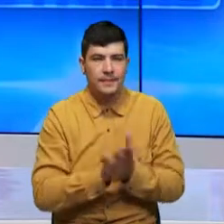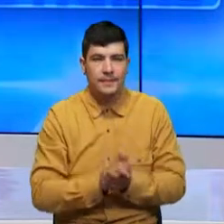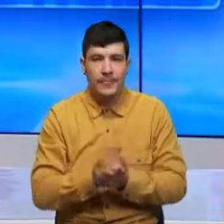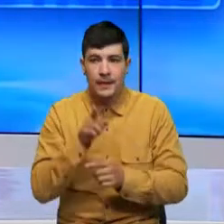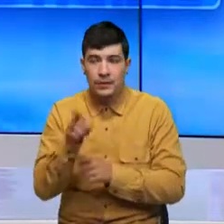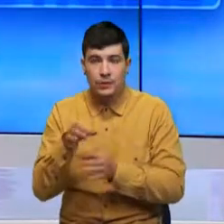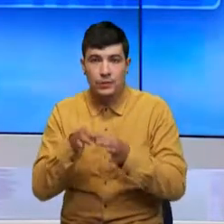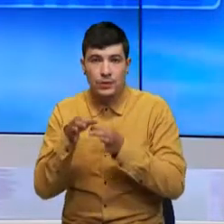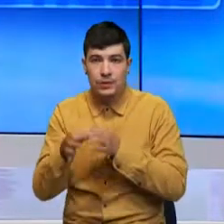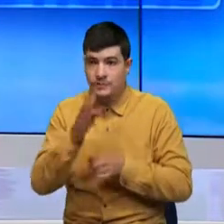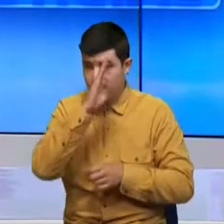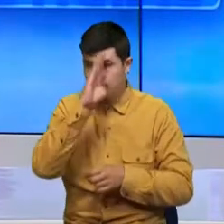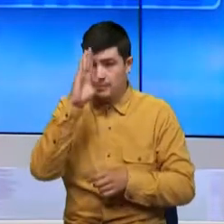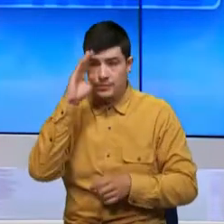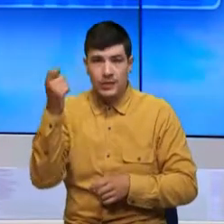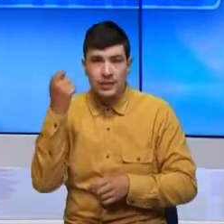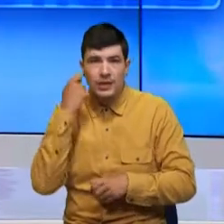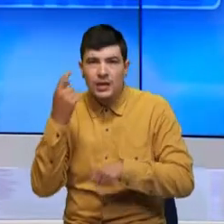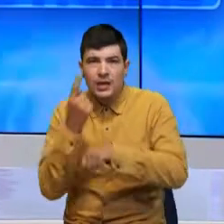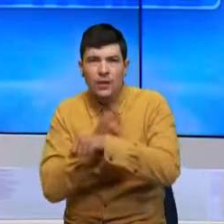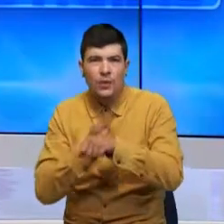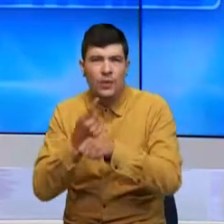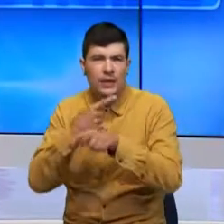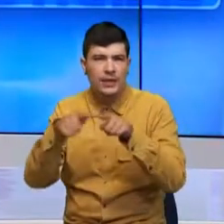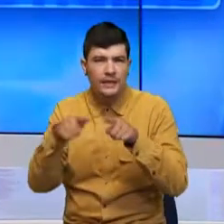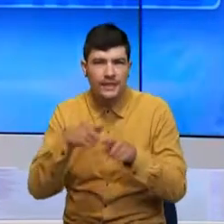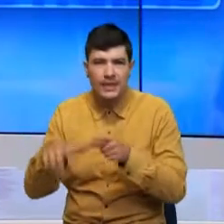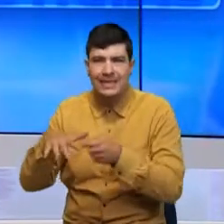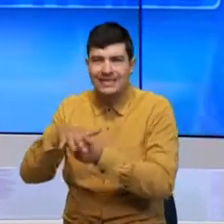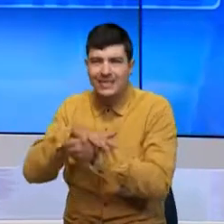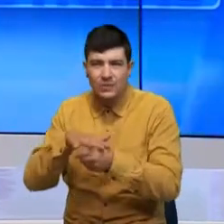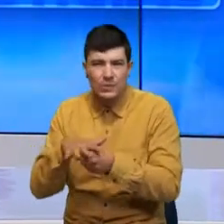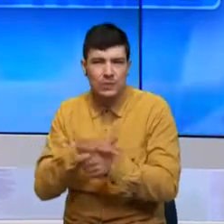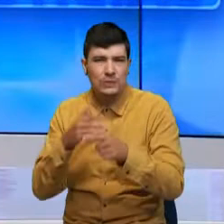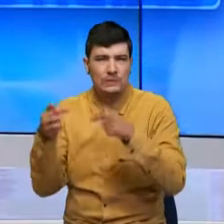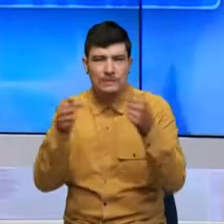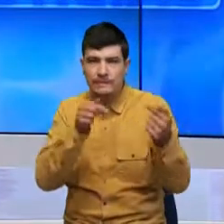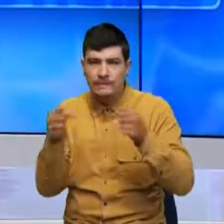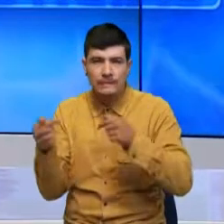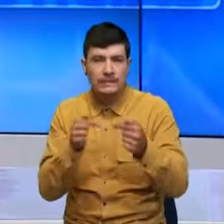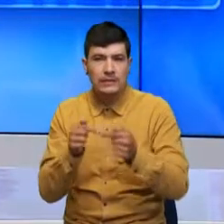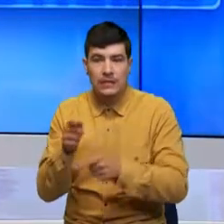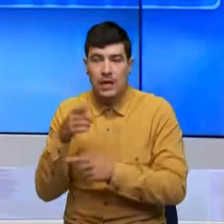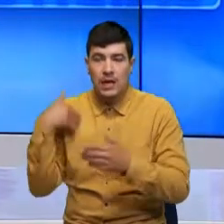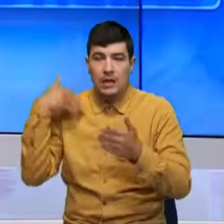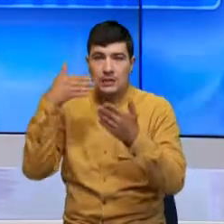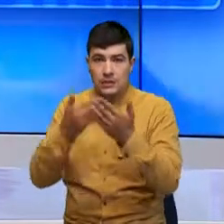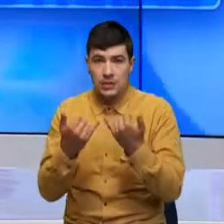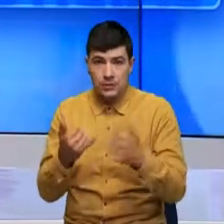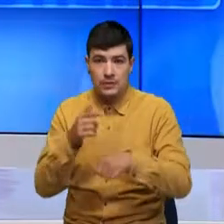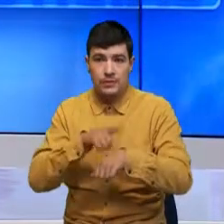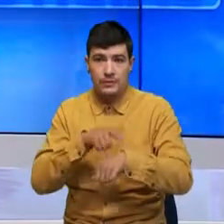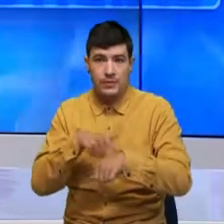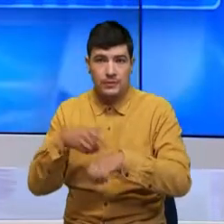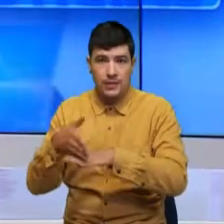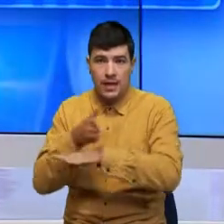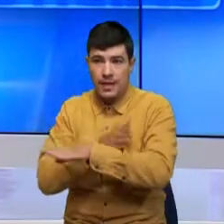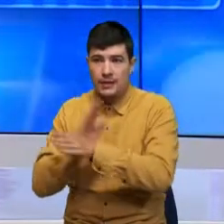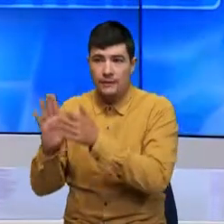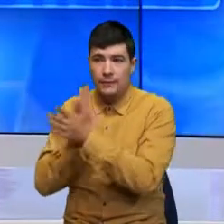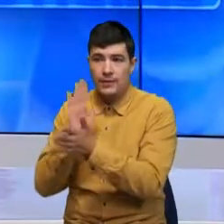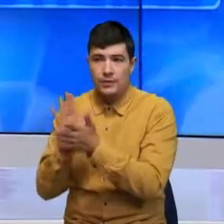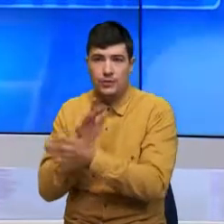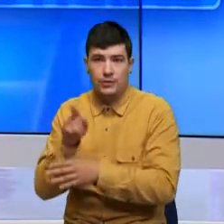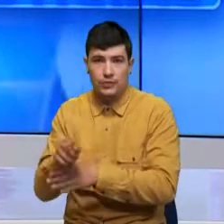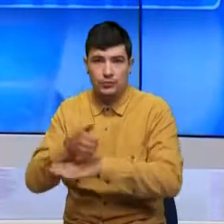Y en San Gil, en las últimas horas, se han registrado varios hechos de riñas, los cuales ya hasta el momento, y según información de la